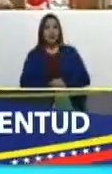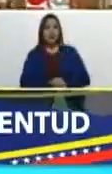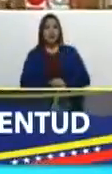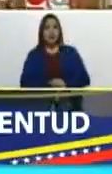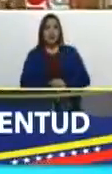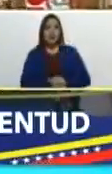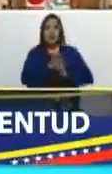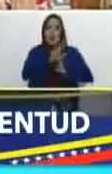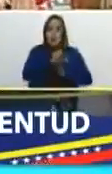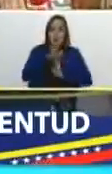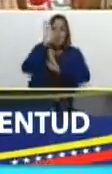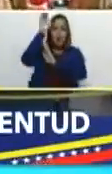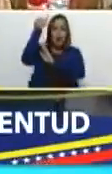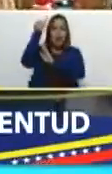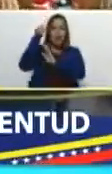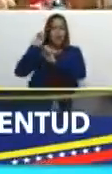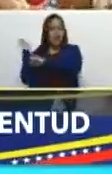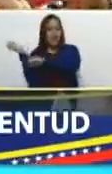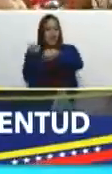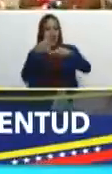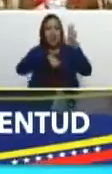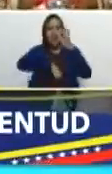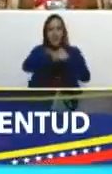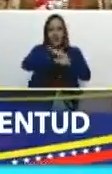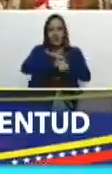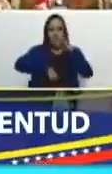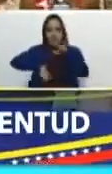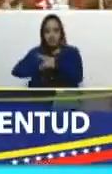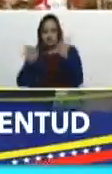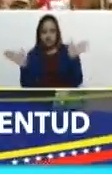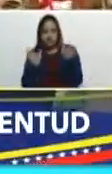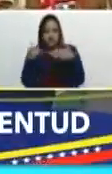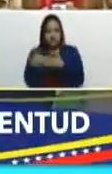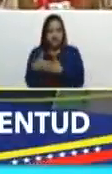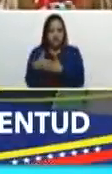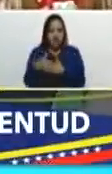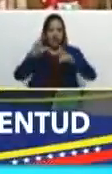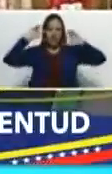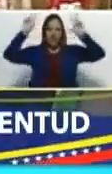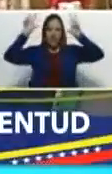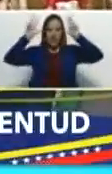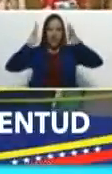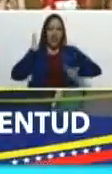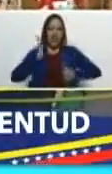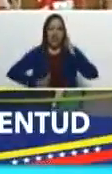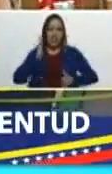básquet, béisbol, fútbol, futbolito, voleibol,